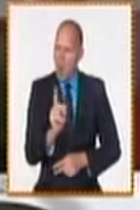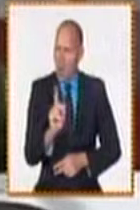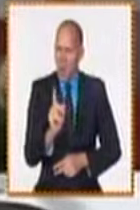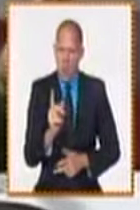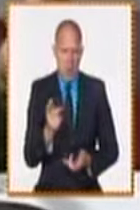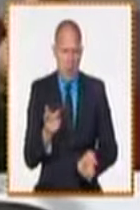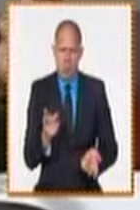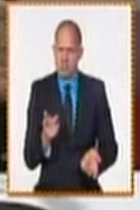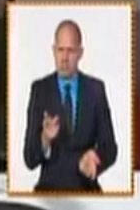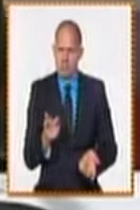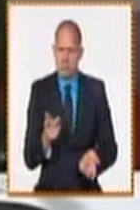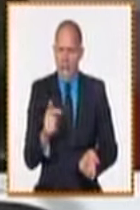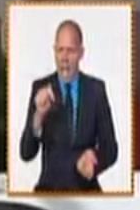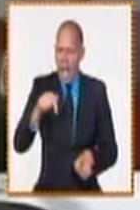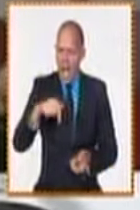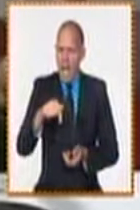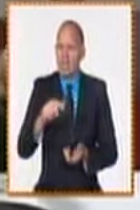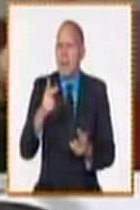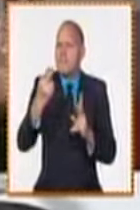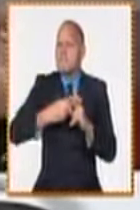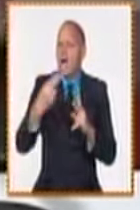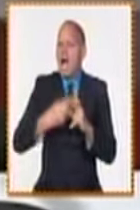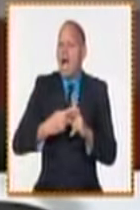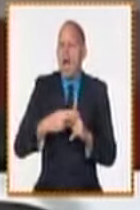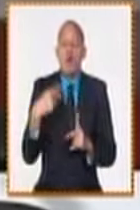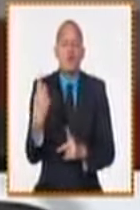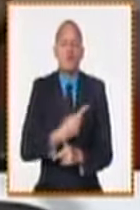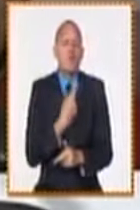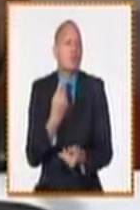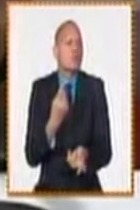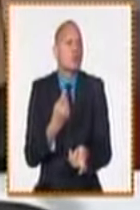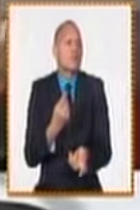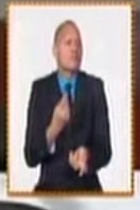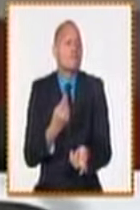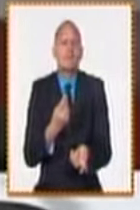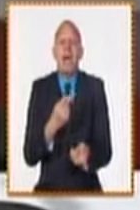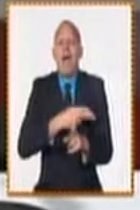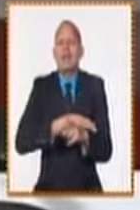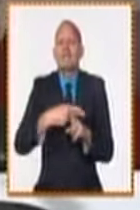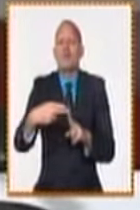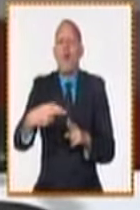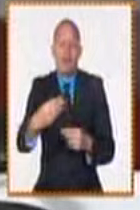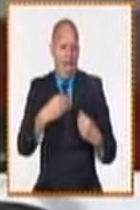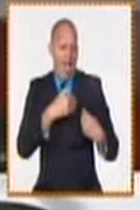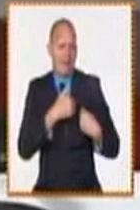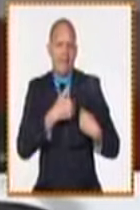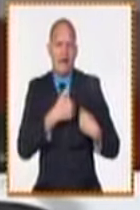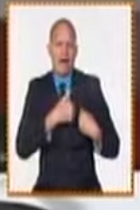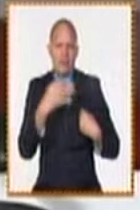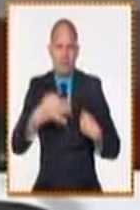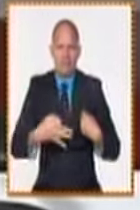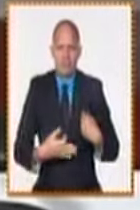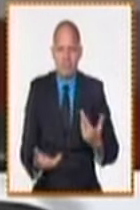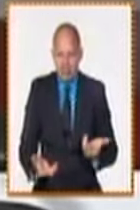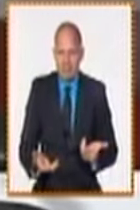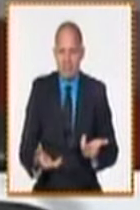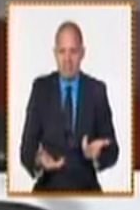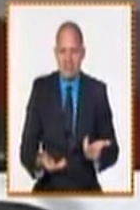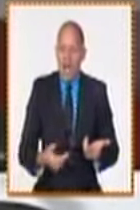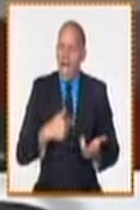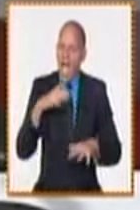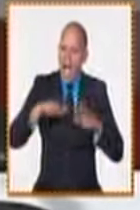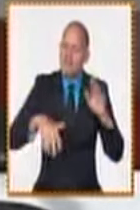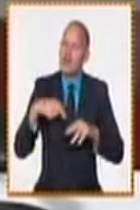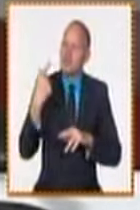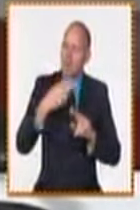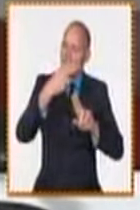historia, bailamos la historia, declamamos la historia, la escenificamos porque estamos muy orgullosos de ello. Es por eso que